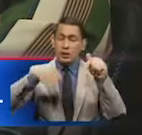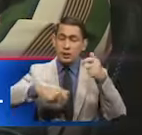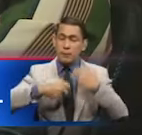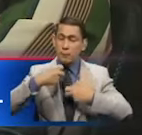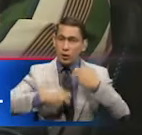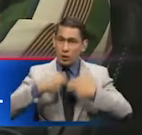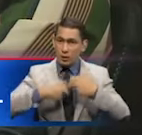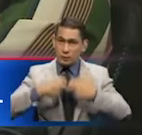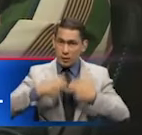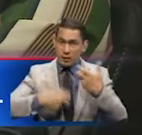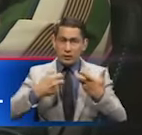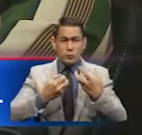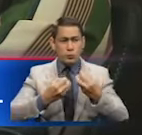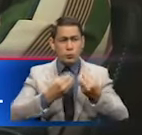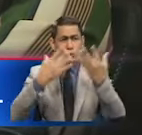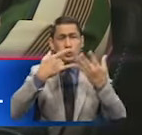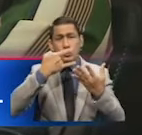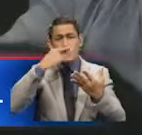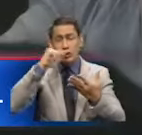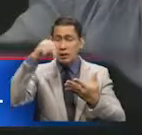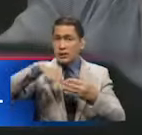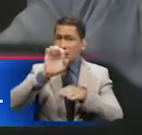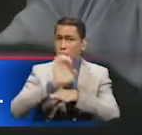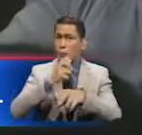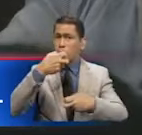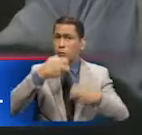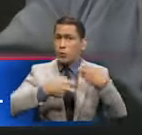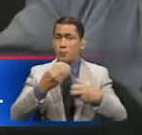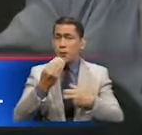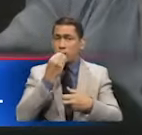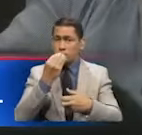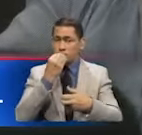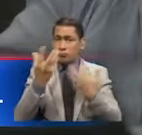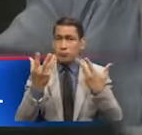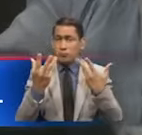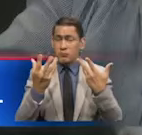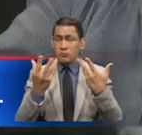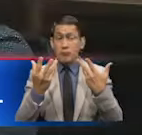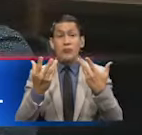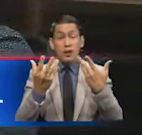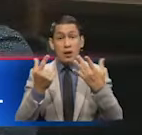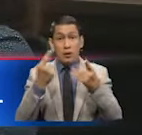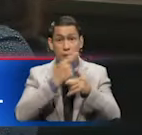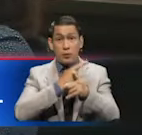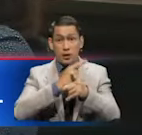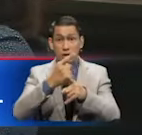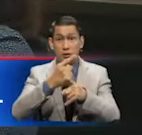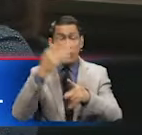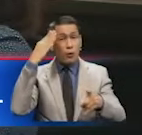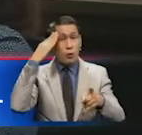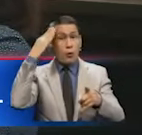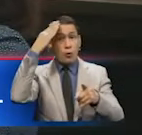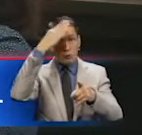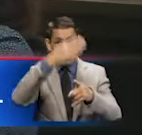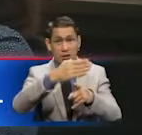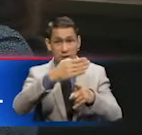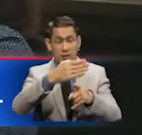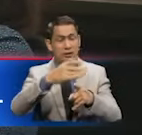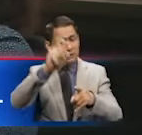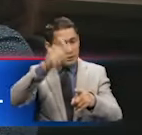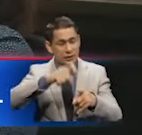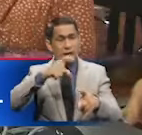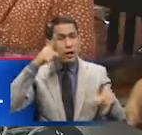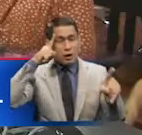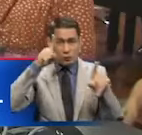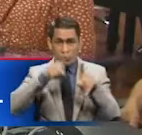nivel nacional, que asegura de una u otra manera la innovación, el cumplimiento de metas y resultados en el mediano y largo plazo. Es